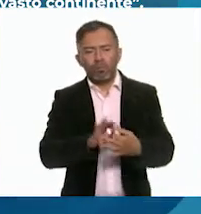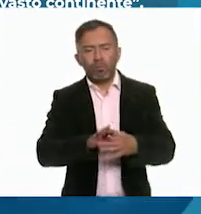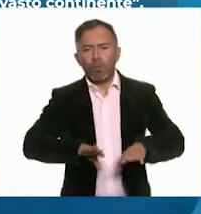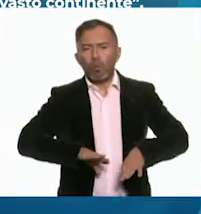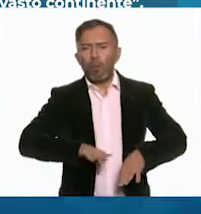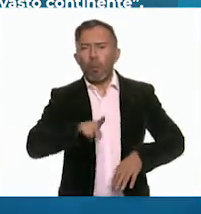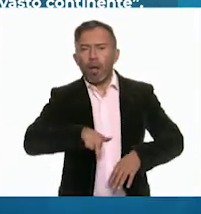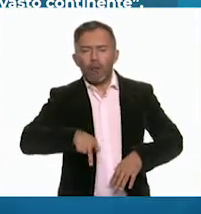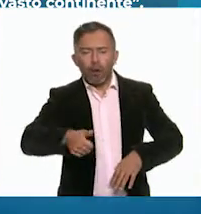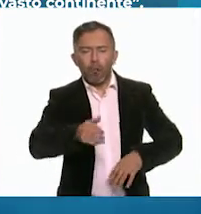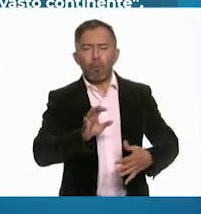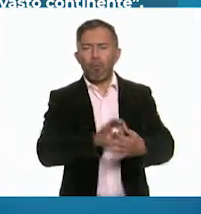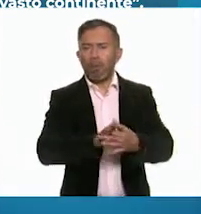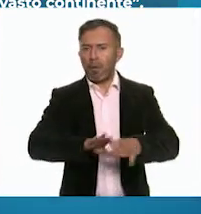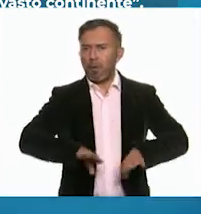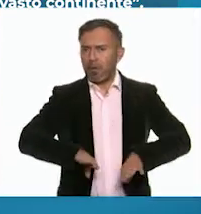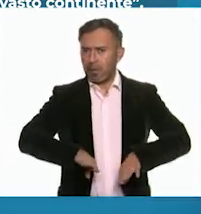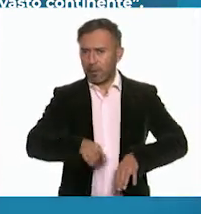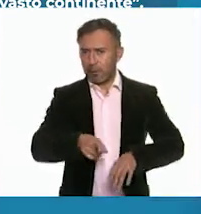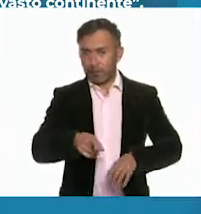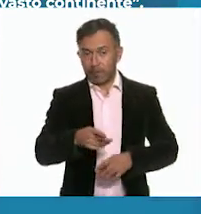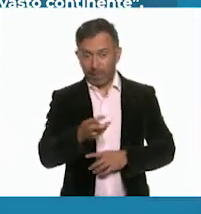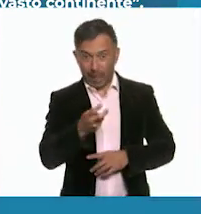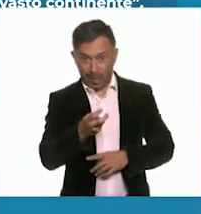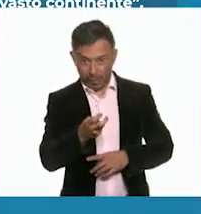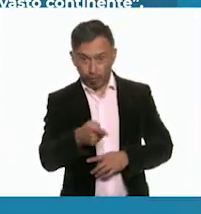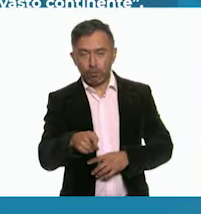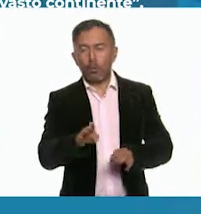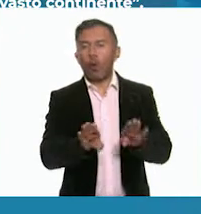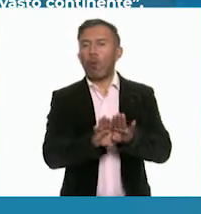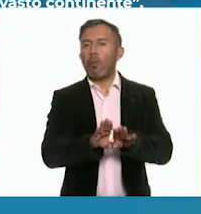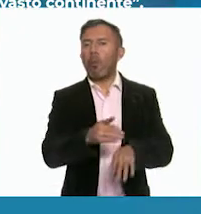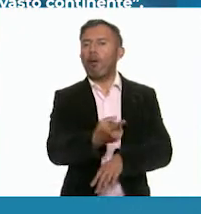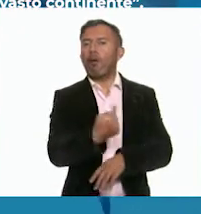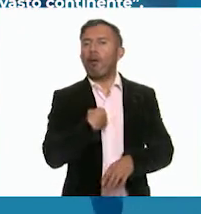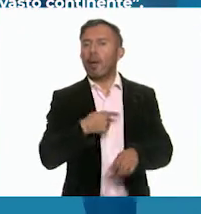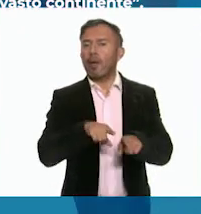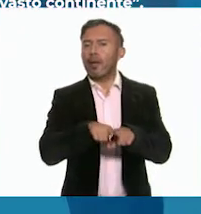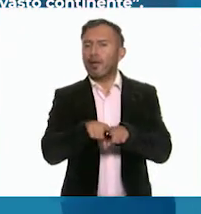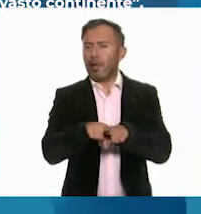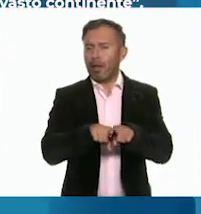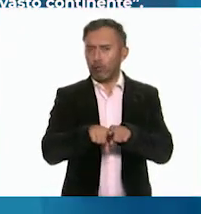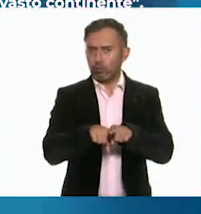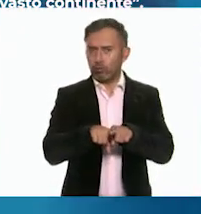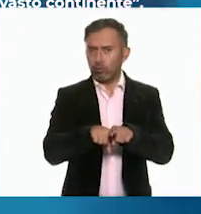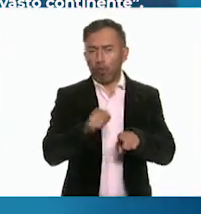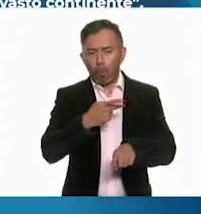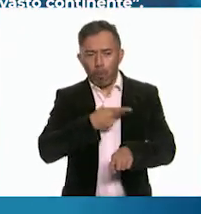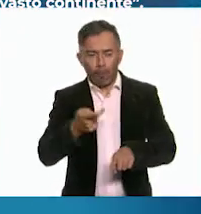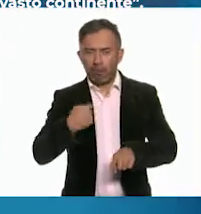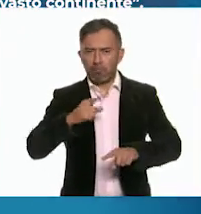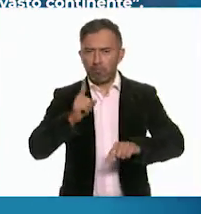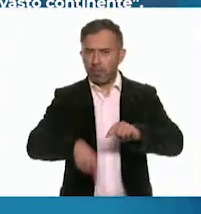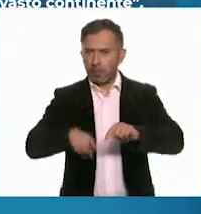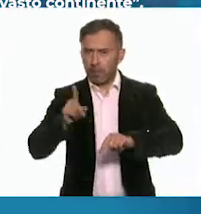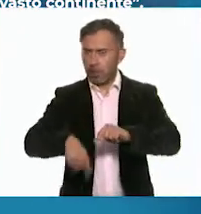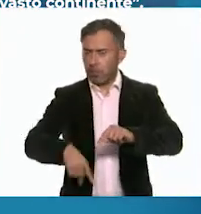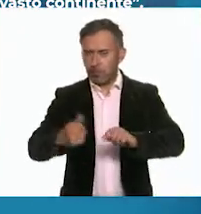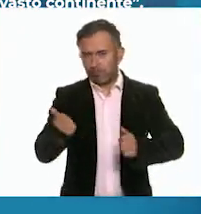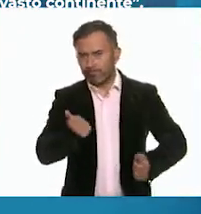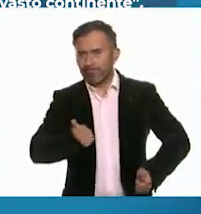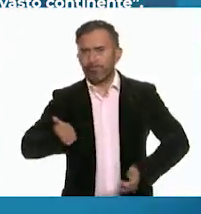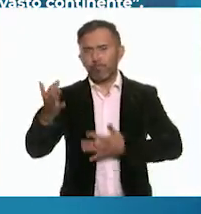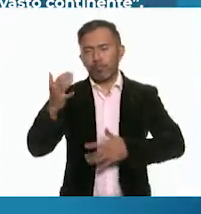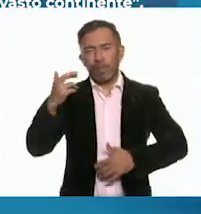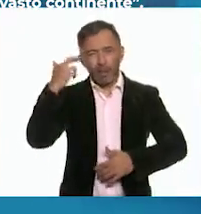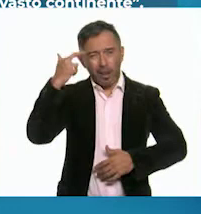pueblo. Ellos entonces nos tratarán como a sus hermanos, desterrarán la pobreza, moderando la devastación del